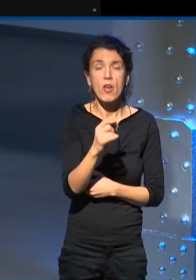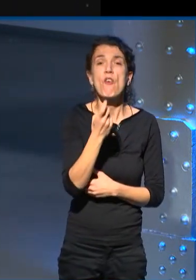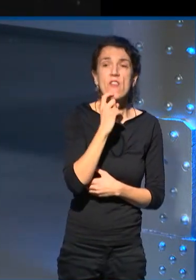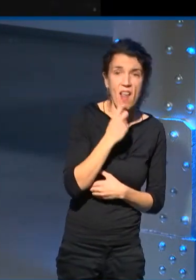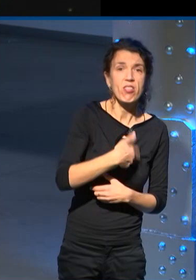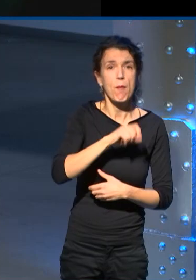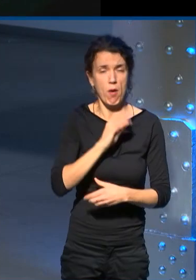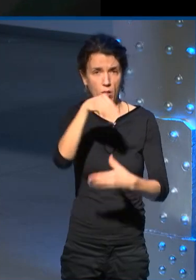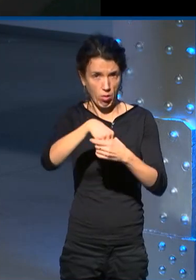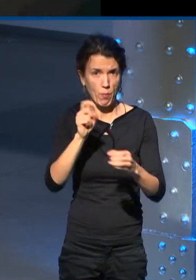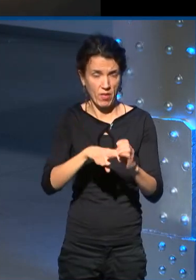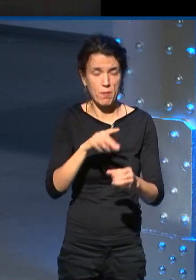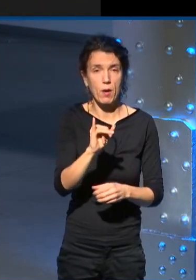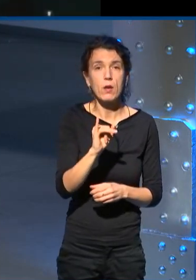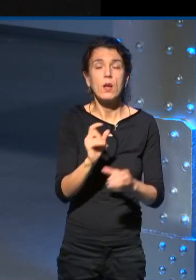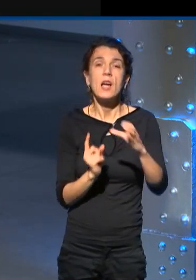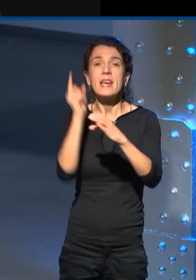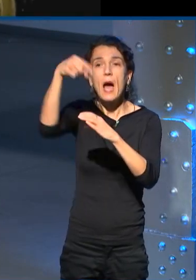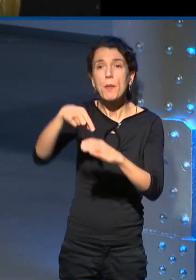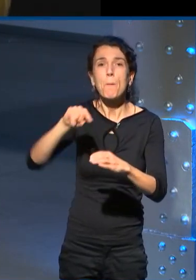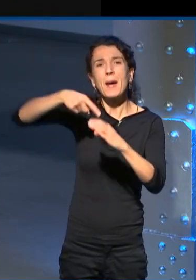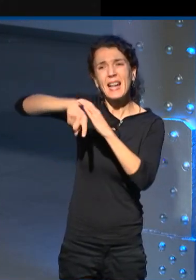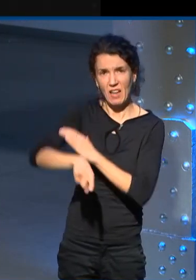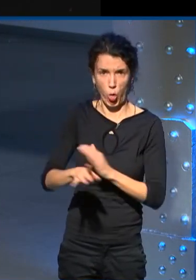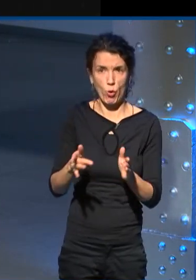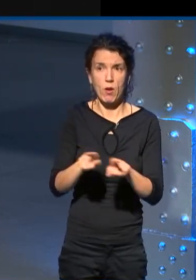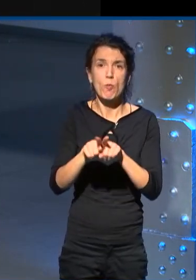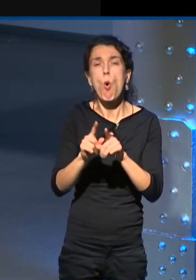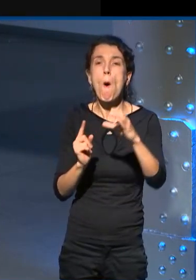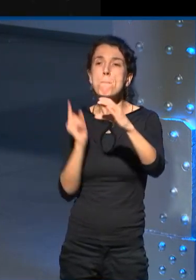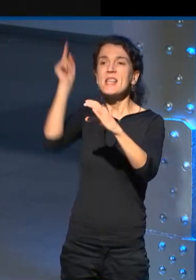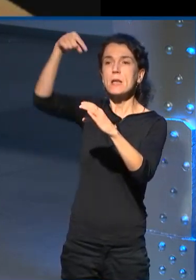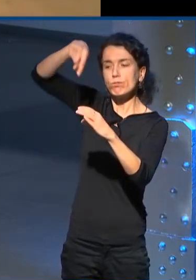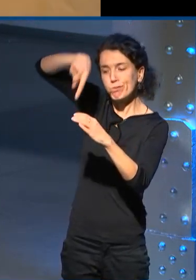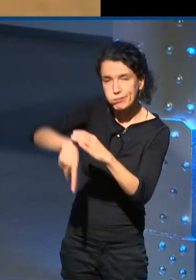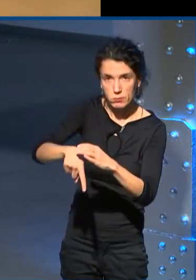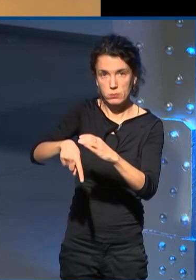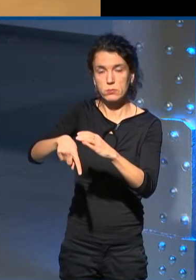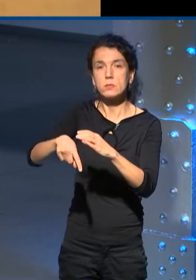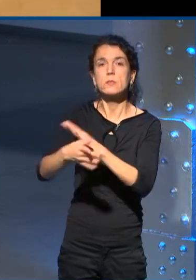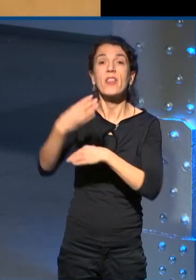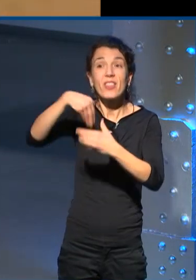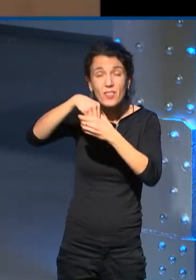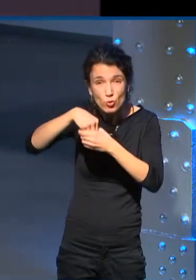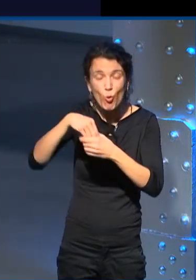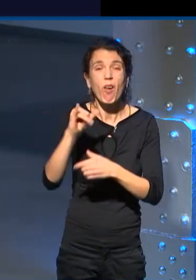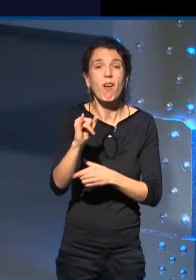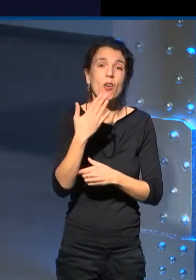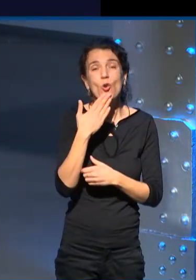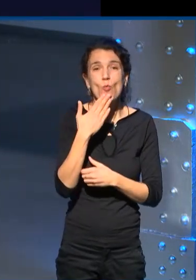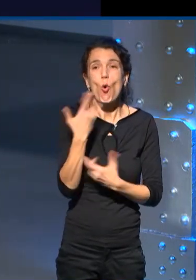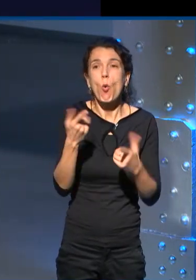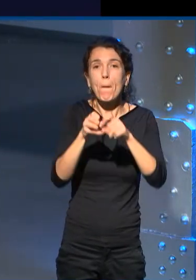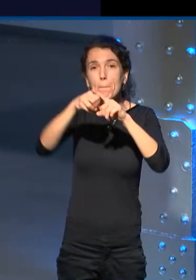y España. Esto es una nave que se llama Penetrador, ahora vemos por qué, es como una especie de misil que se clava en el suelo, y primero va dentro de esa especie de cosa que